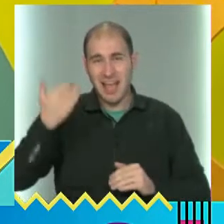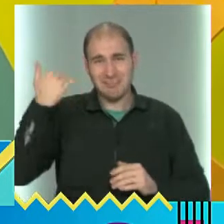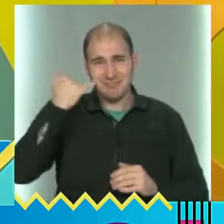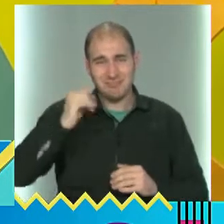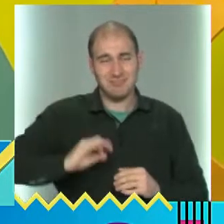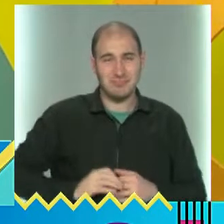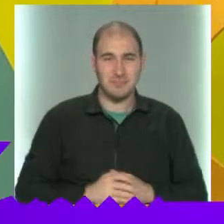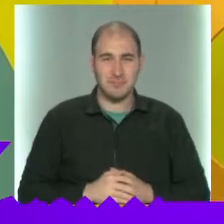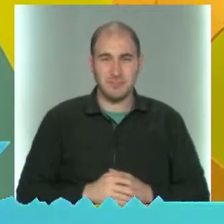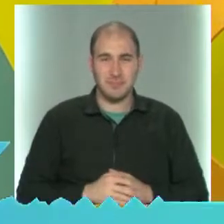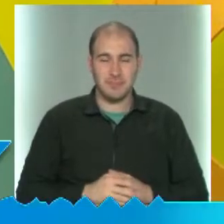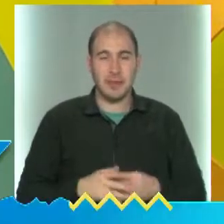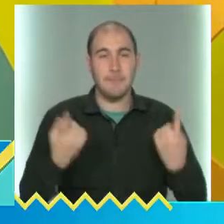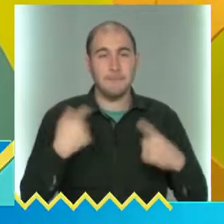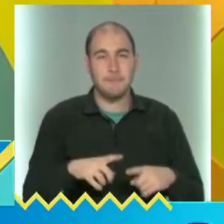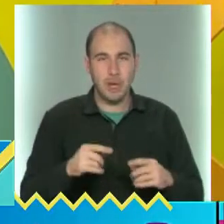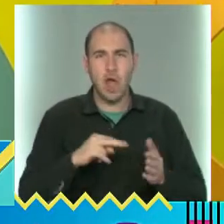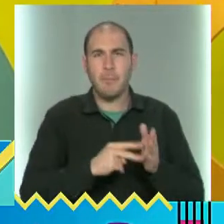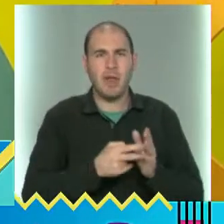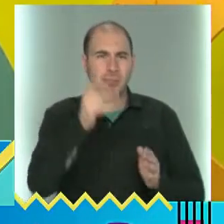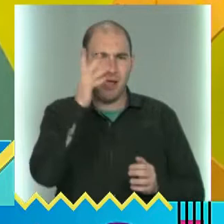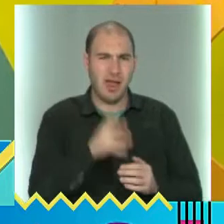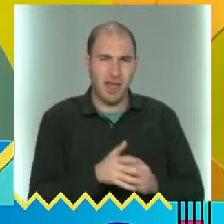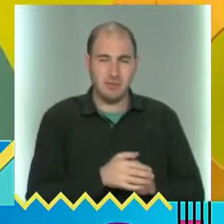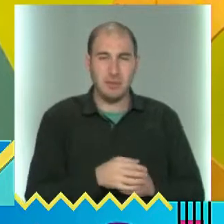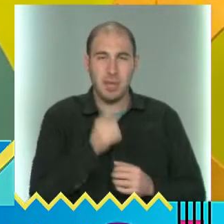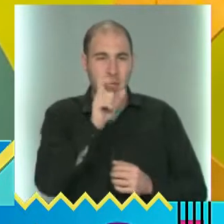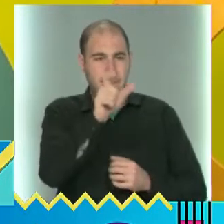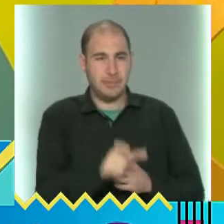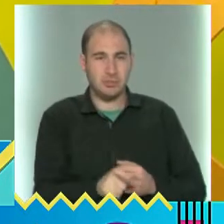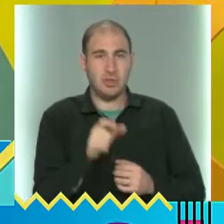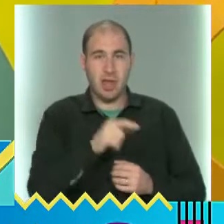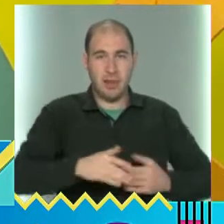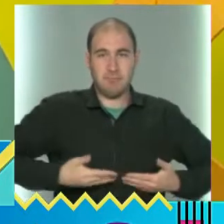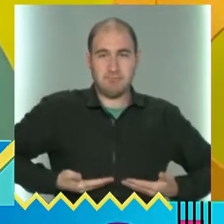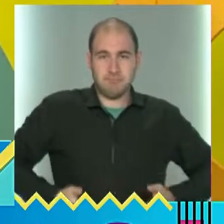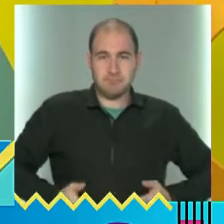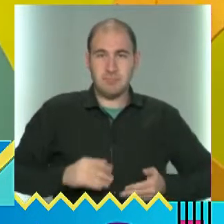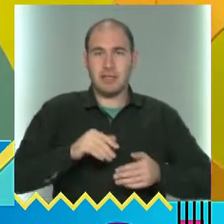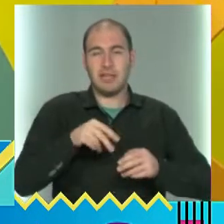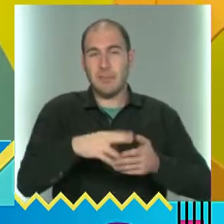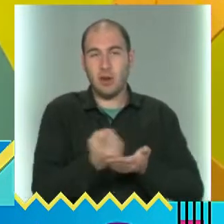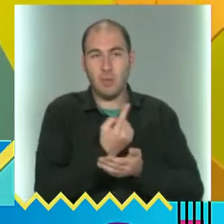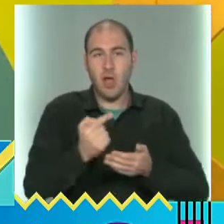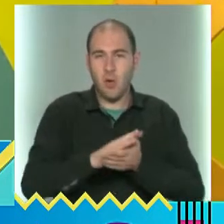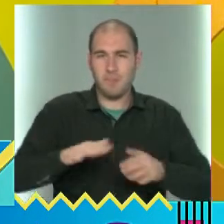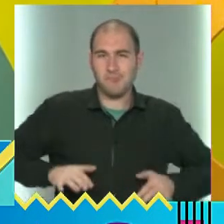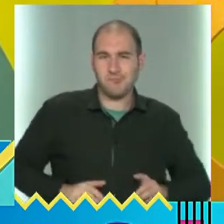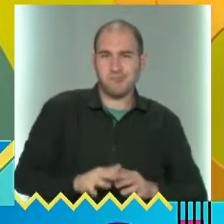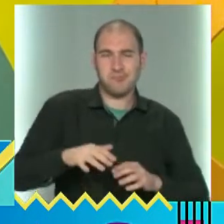tiempo, pero uno de los grandes problemas que surge ante una persona que pierde movilidad o que tiene una movilidad